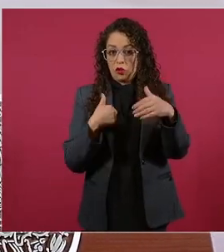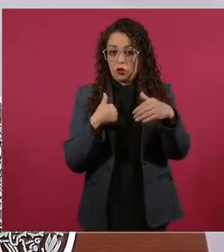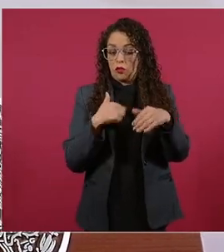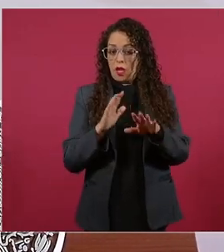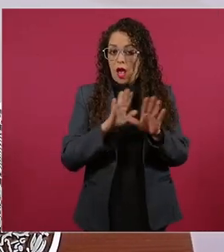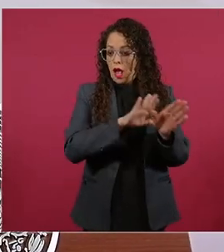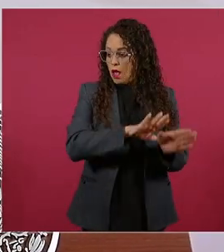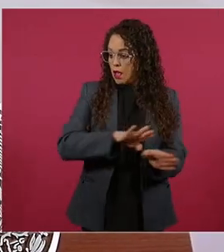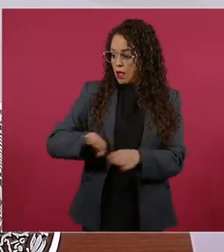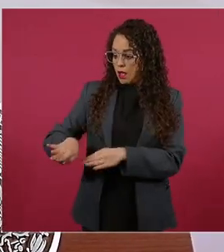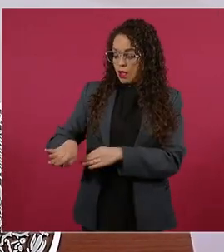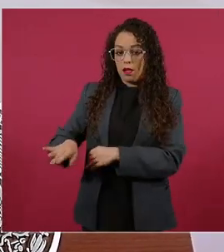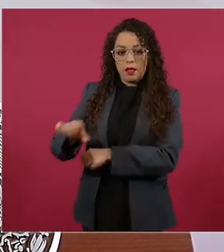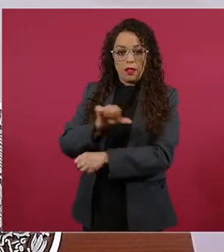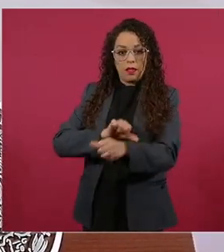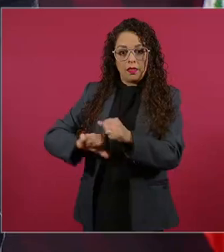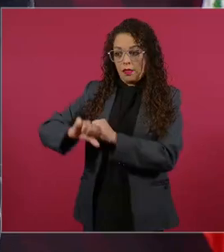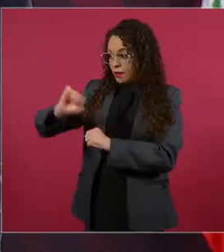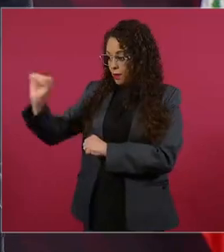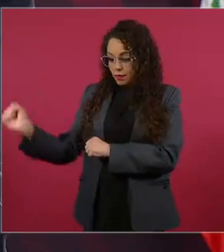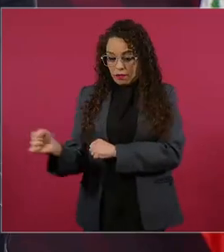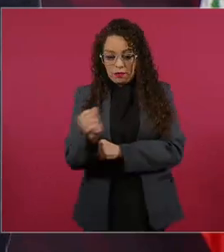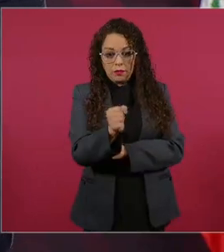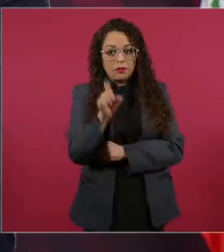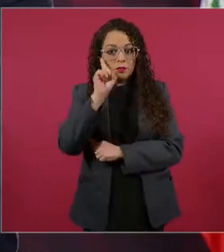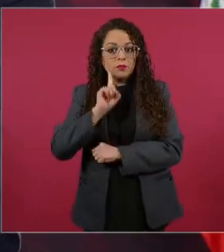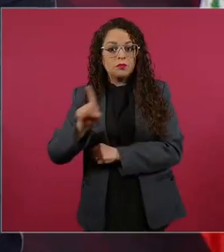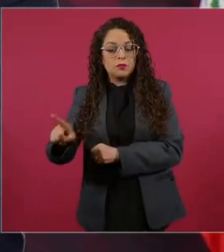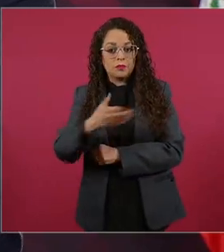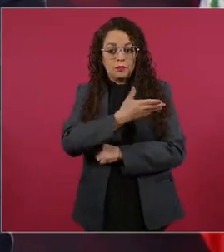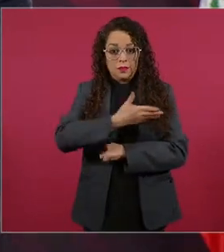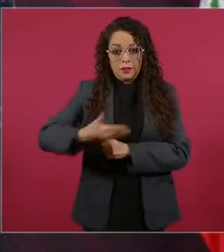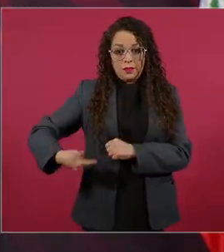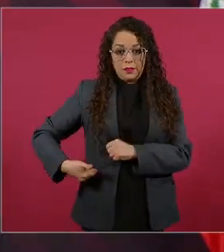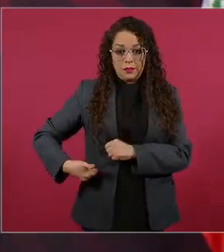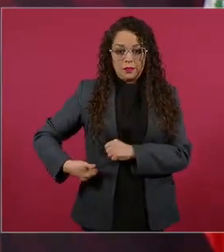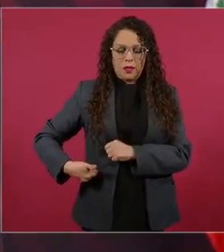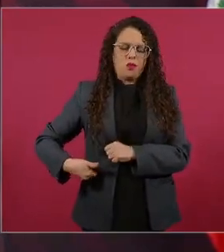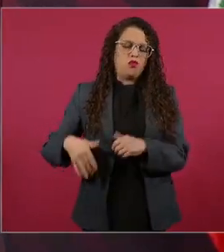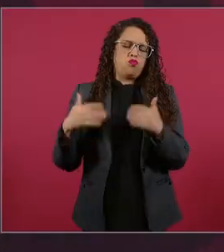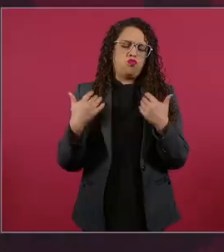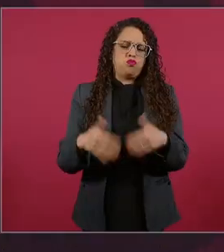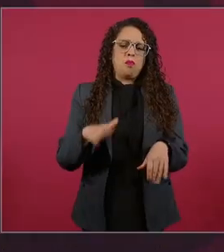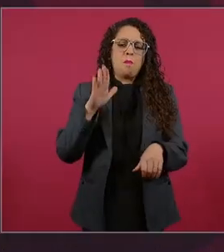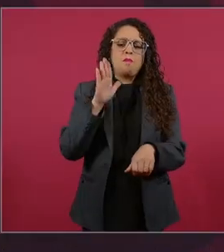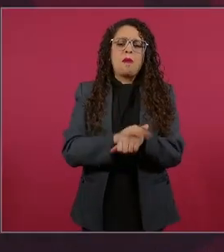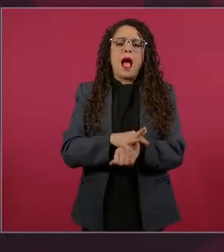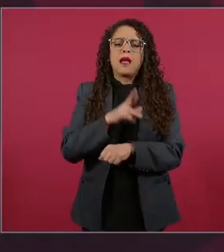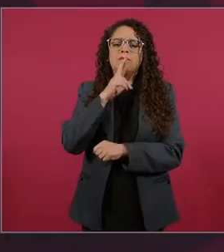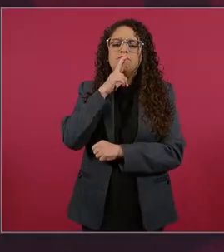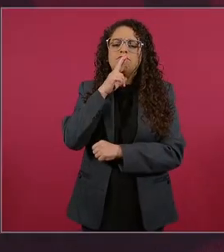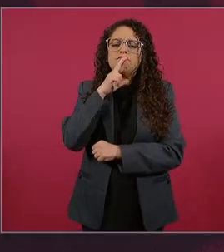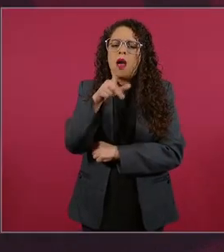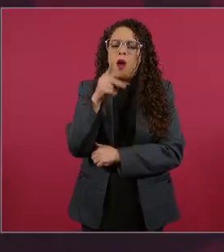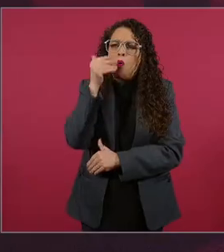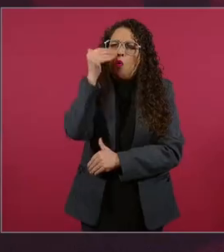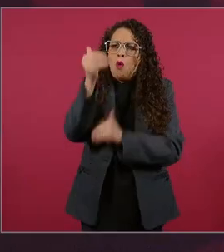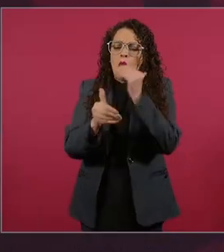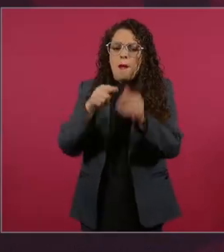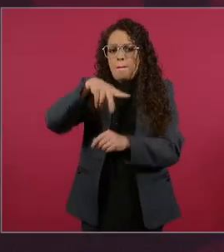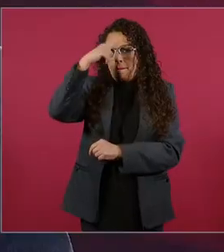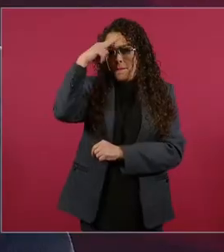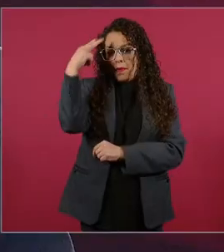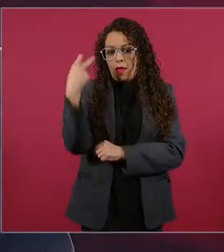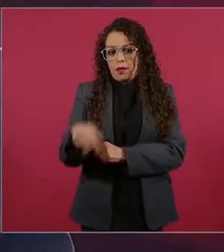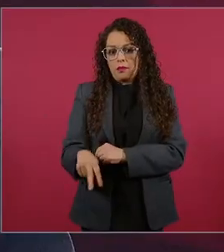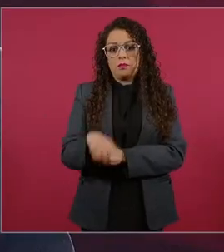y va a ser mejor el porvenir de México. Estoy muy optimista.